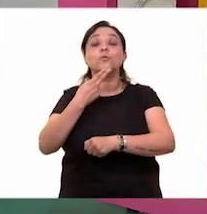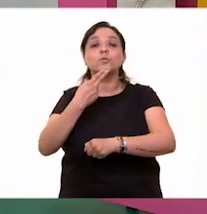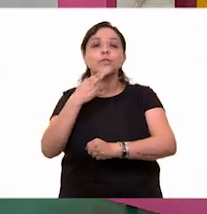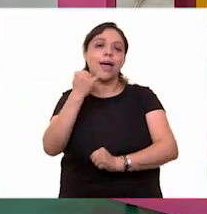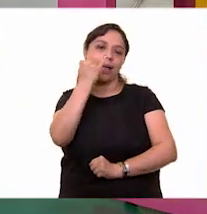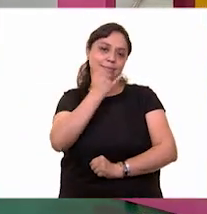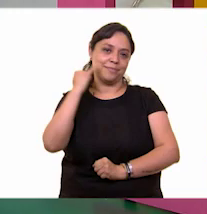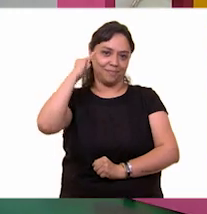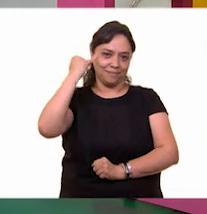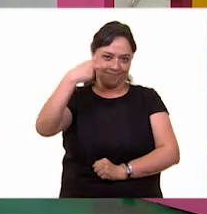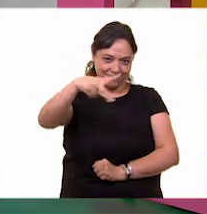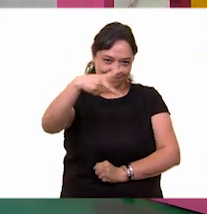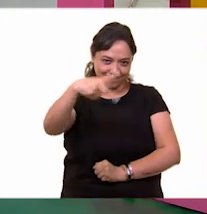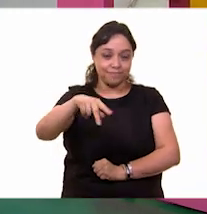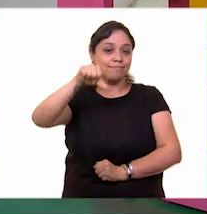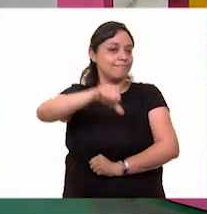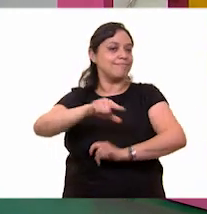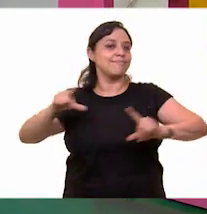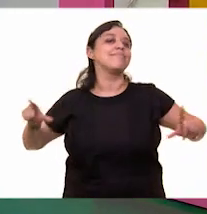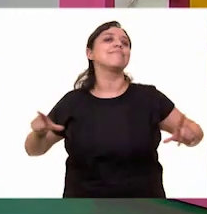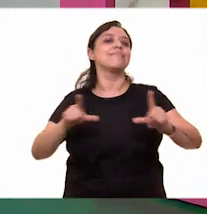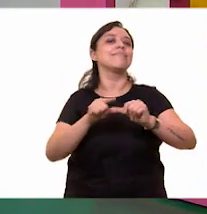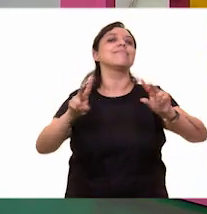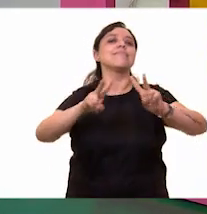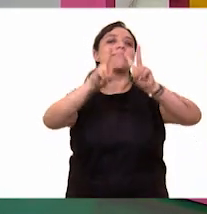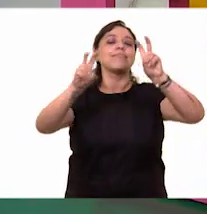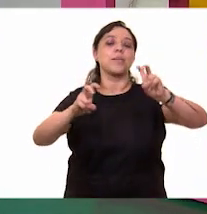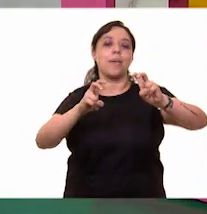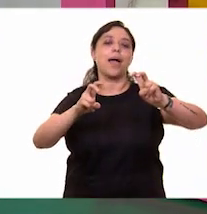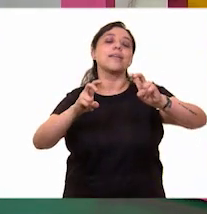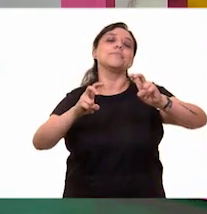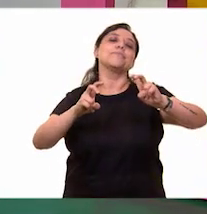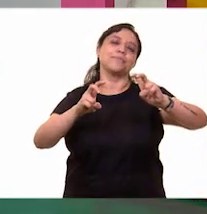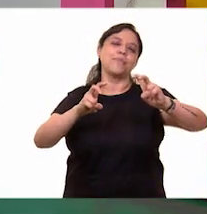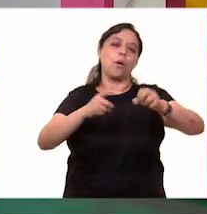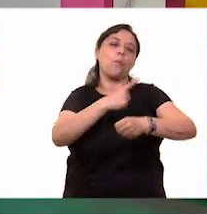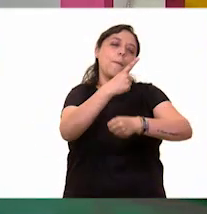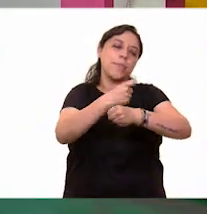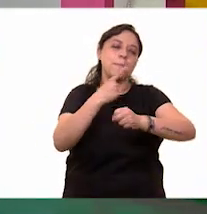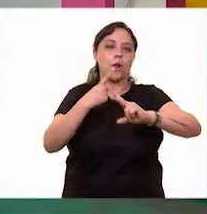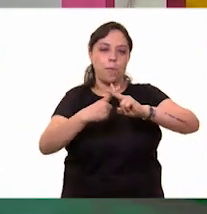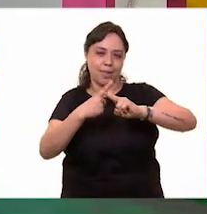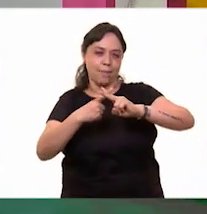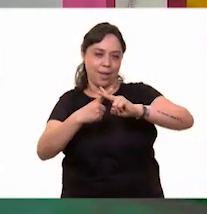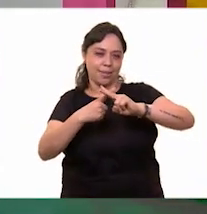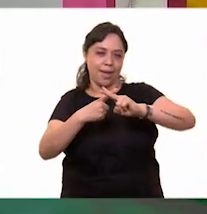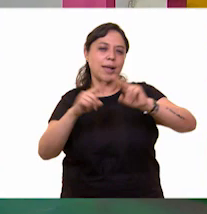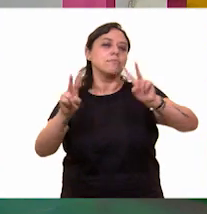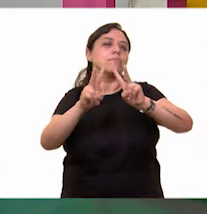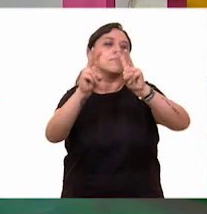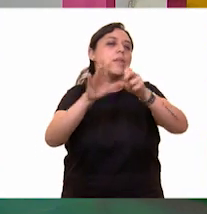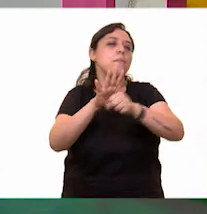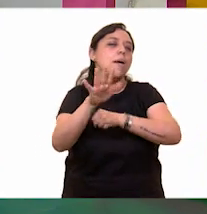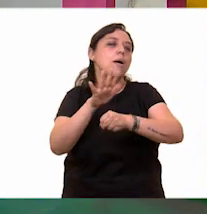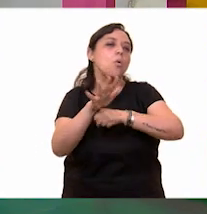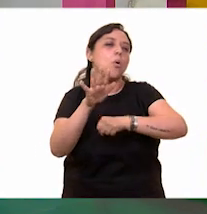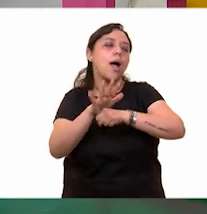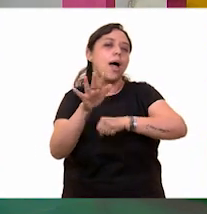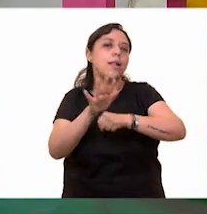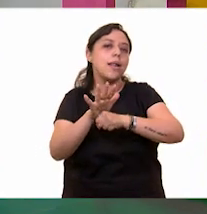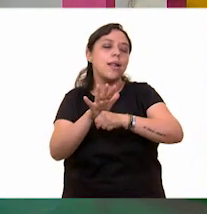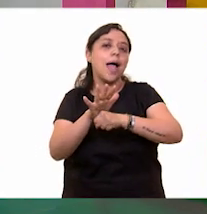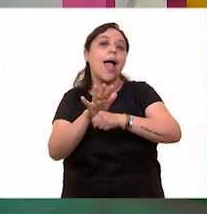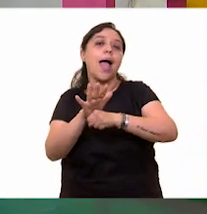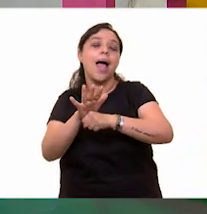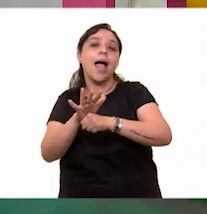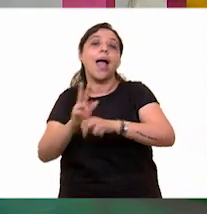lengua materna. Por hoy hemos terminado con la clase de matemáticas de primer grado. El tema fue la